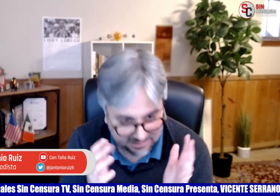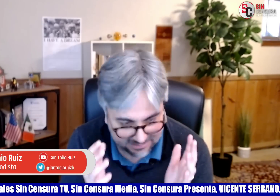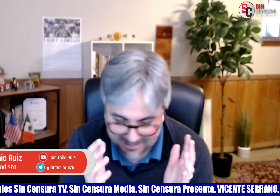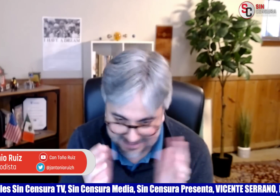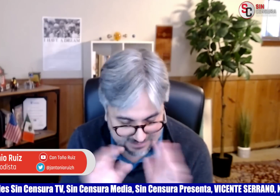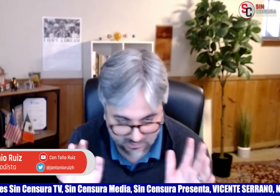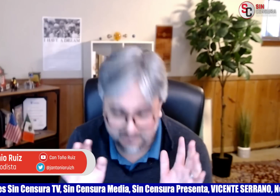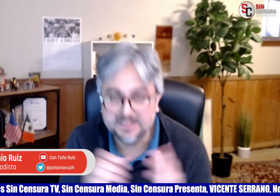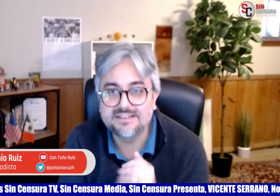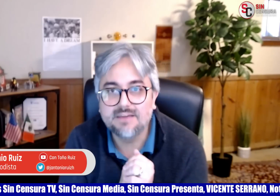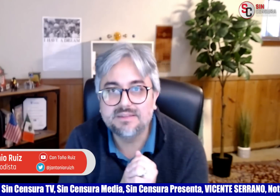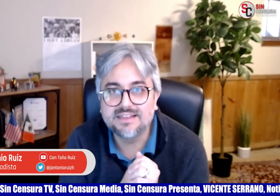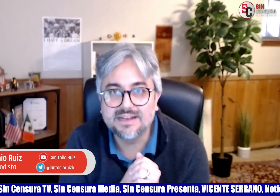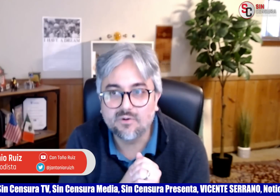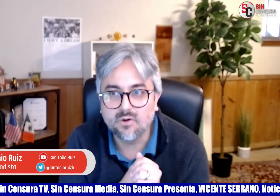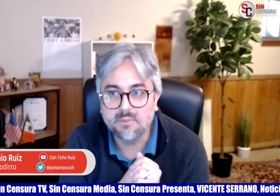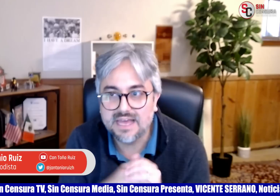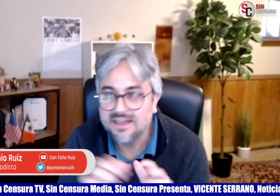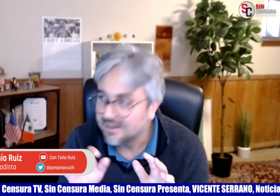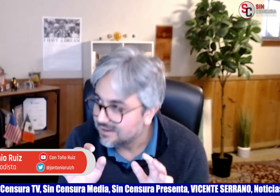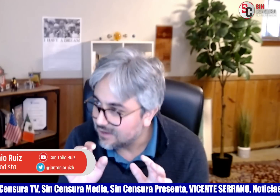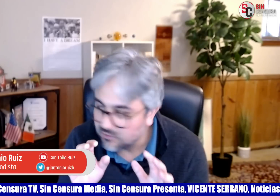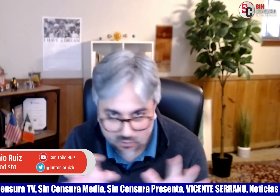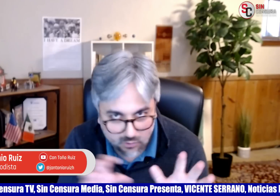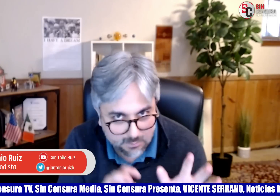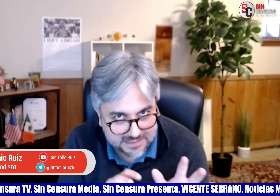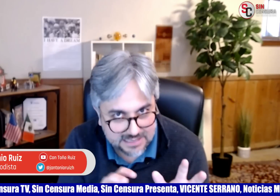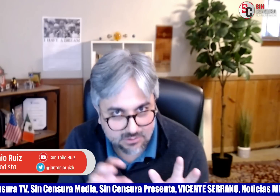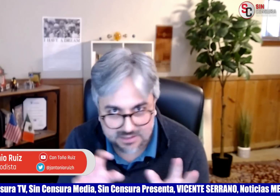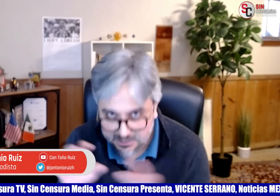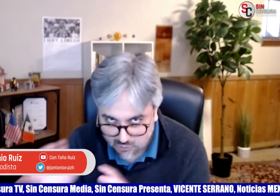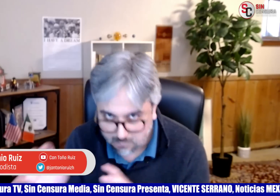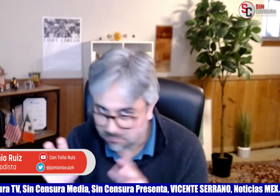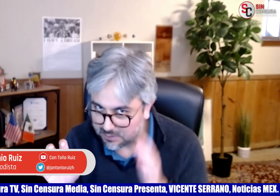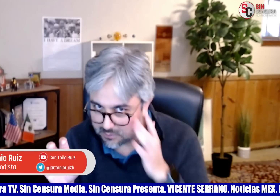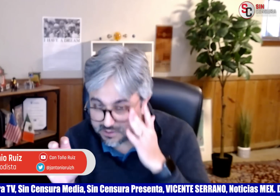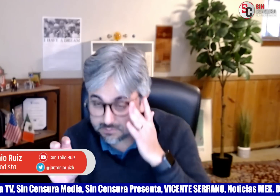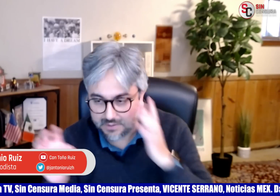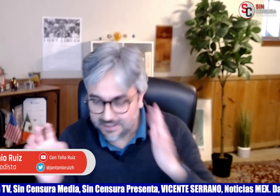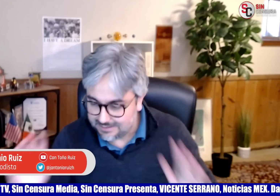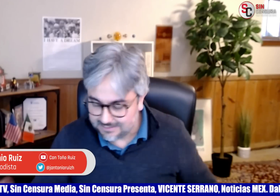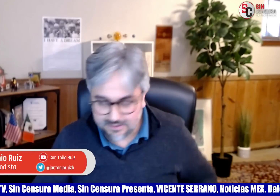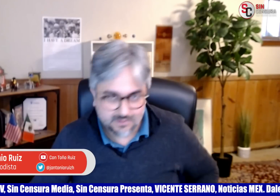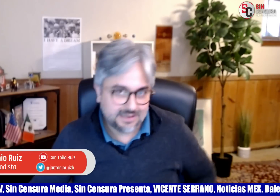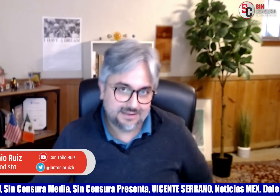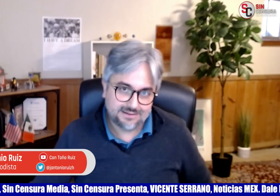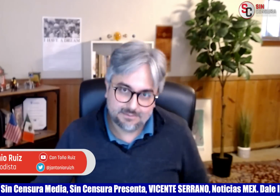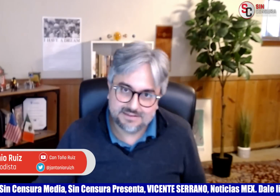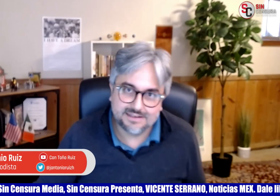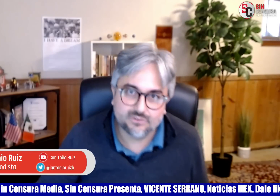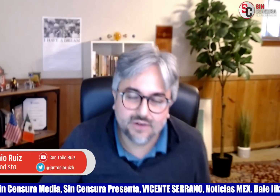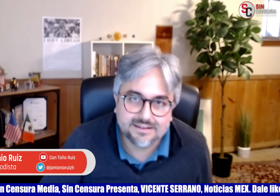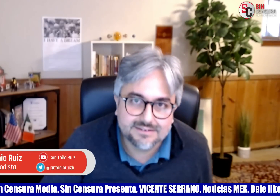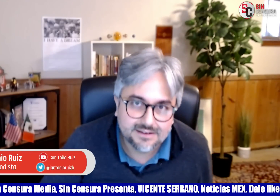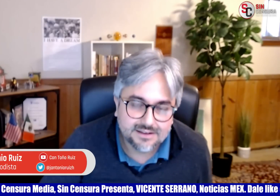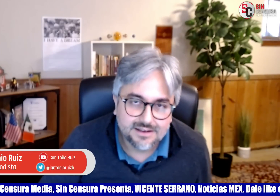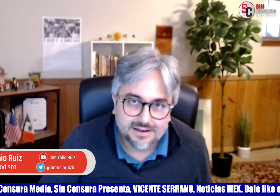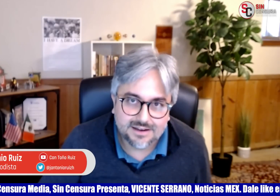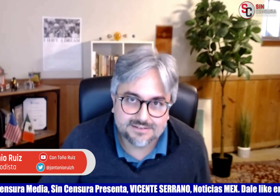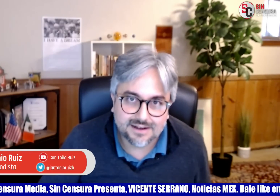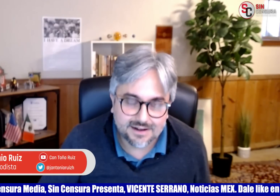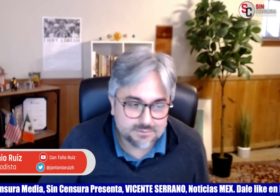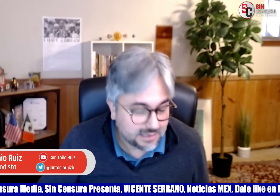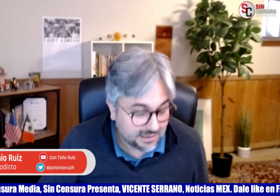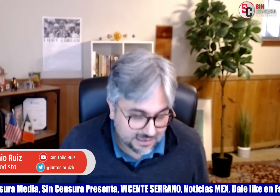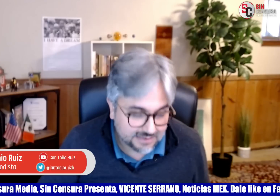tengo, ha sido definitivamente la economía. Llevamos economía tanto en derecho como en periodismo, y híjole, se me hace que son